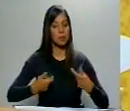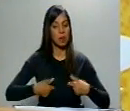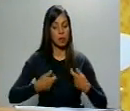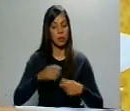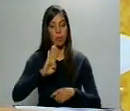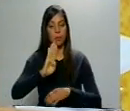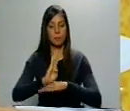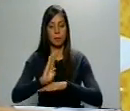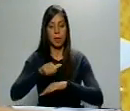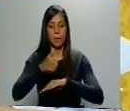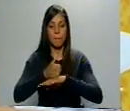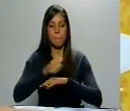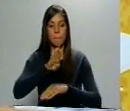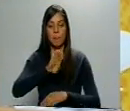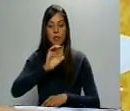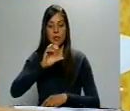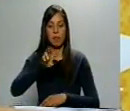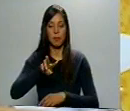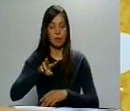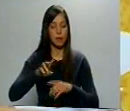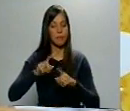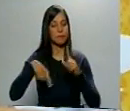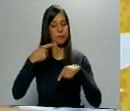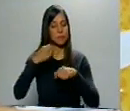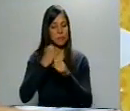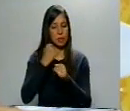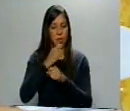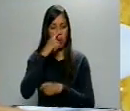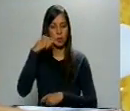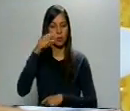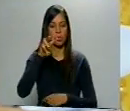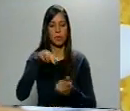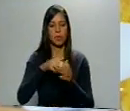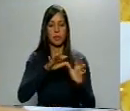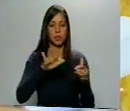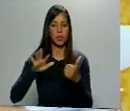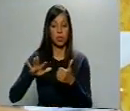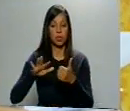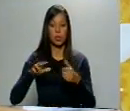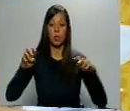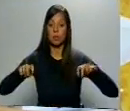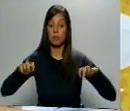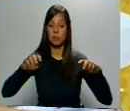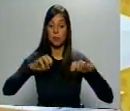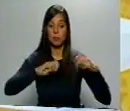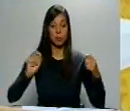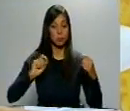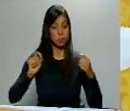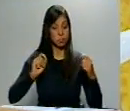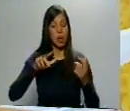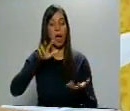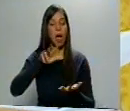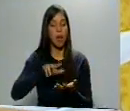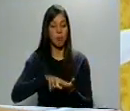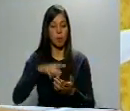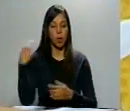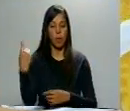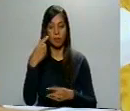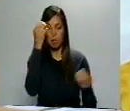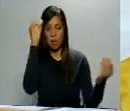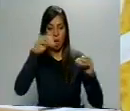Central de Venezuela para el ejercicio económico financiero del 2018, sometido a consideración, el mismo fue aprobado